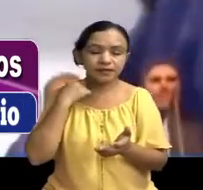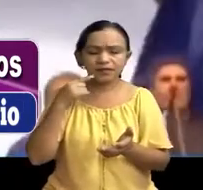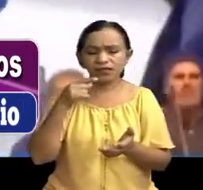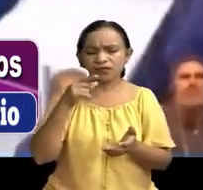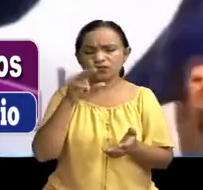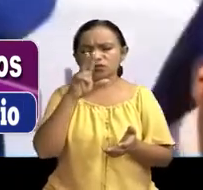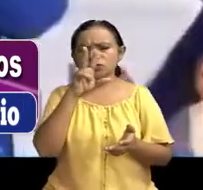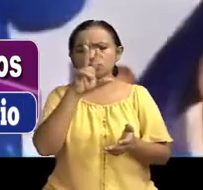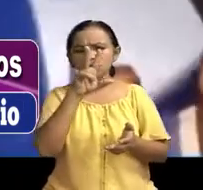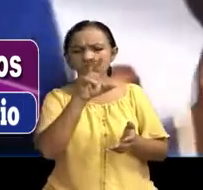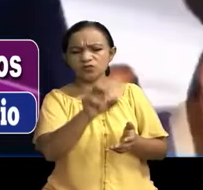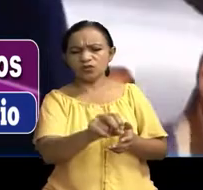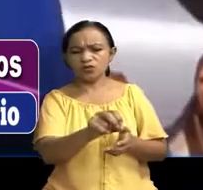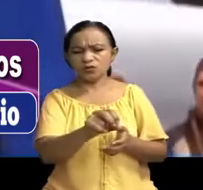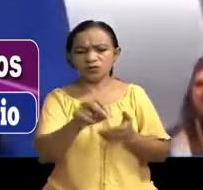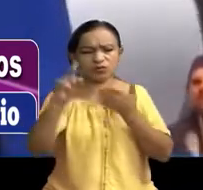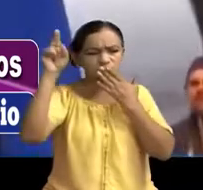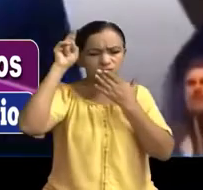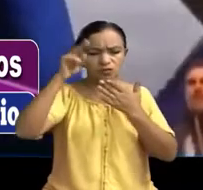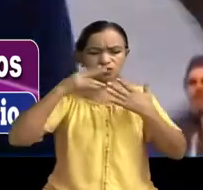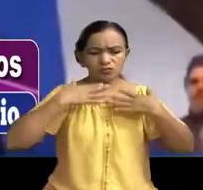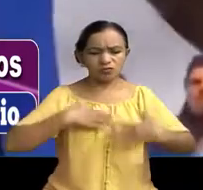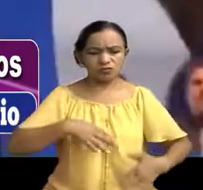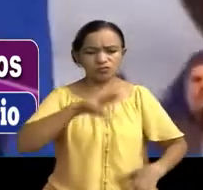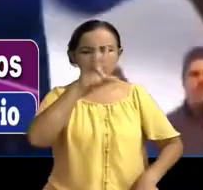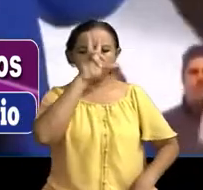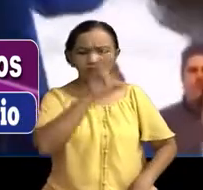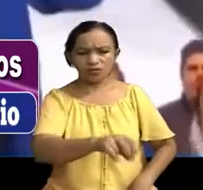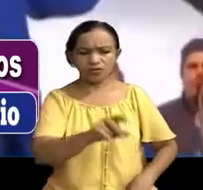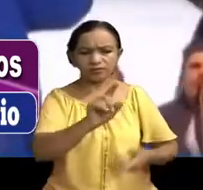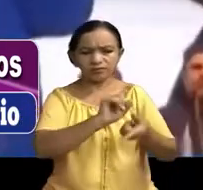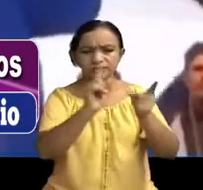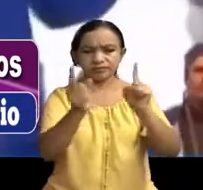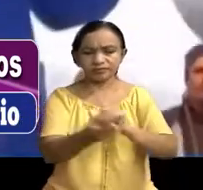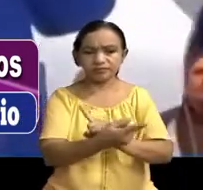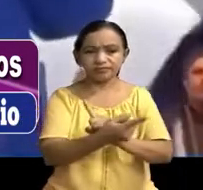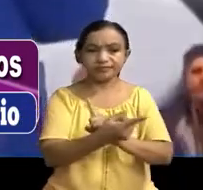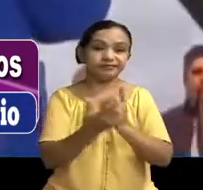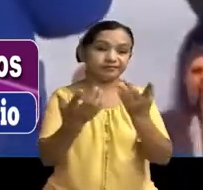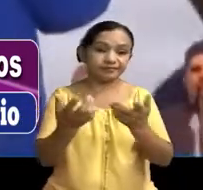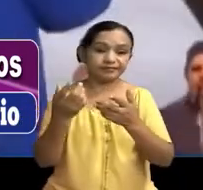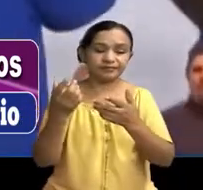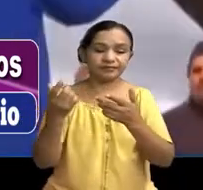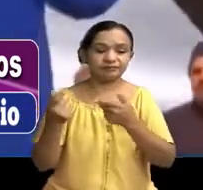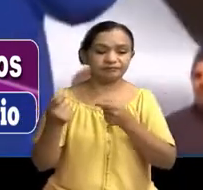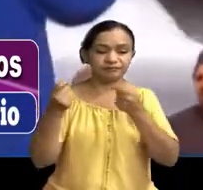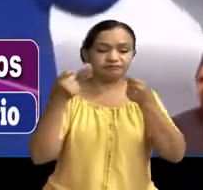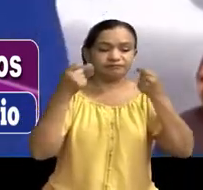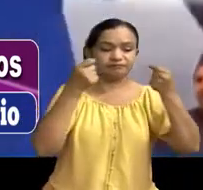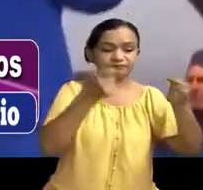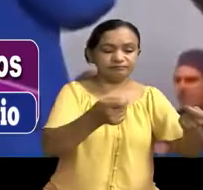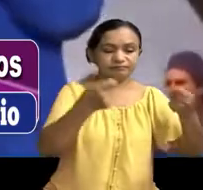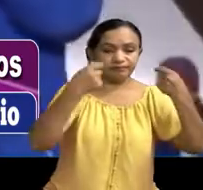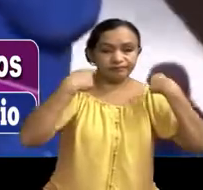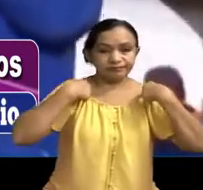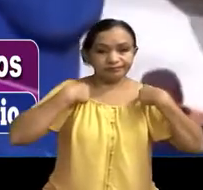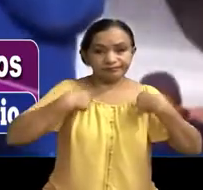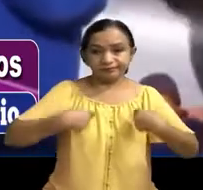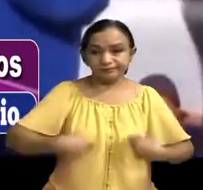indígenas de usar, por ejemplo, hasta su vestimenta. Le ha querido imponer que se sienta como